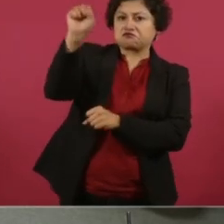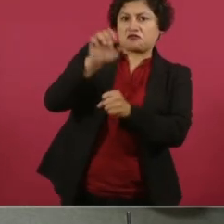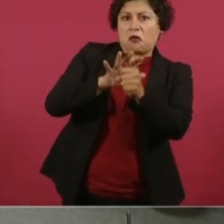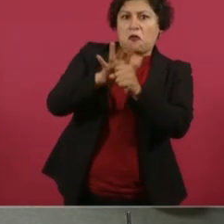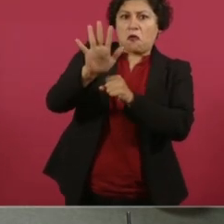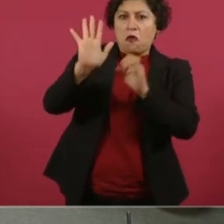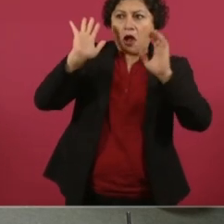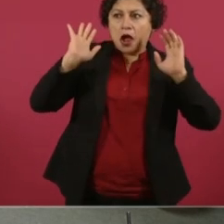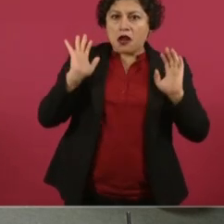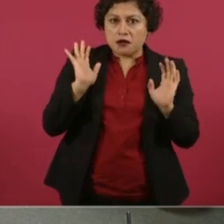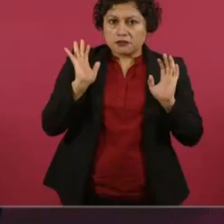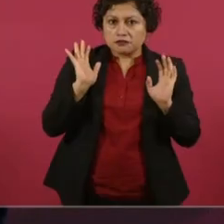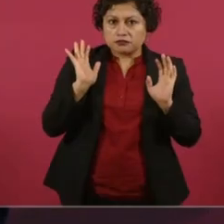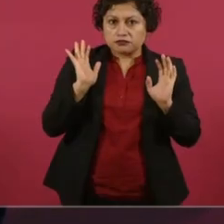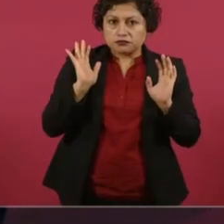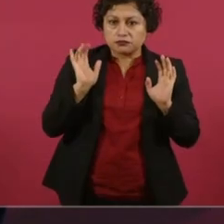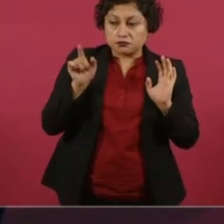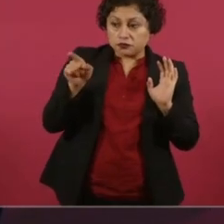Yo sostengo que no,